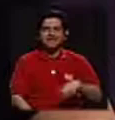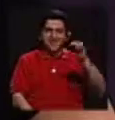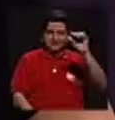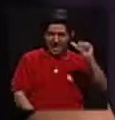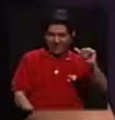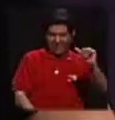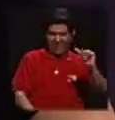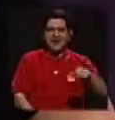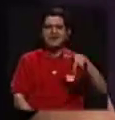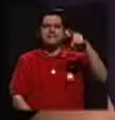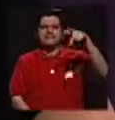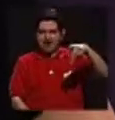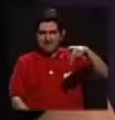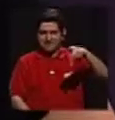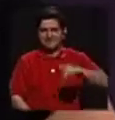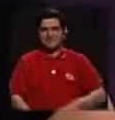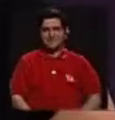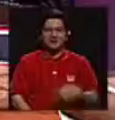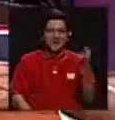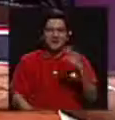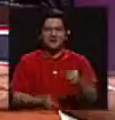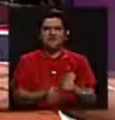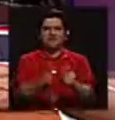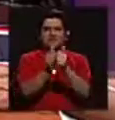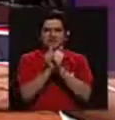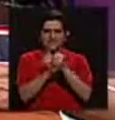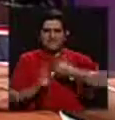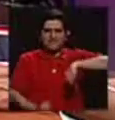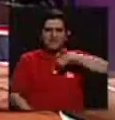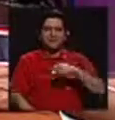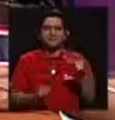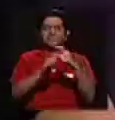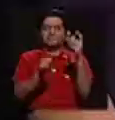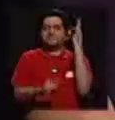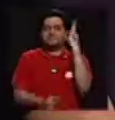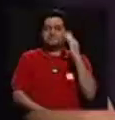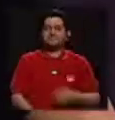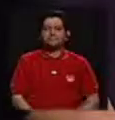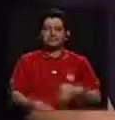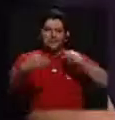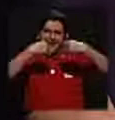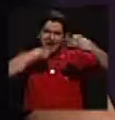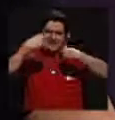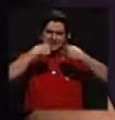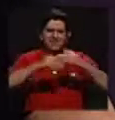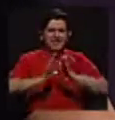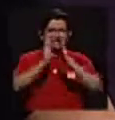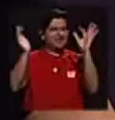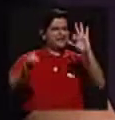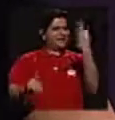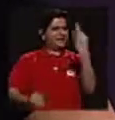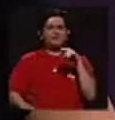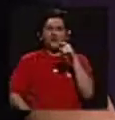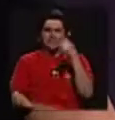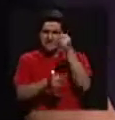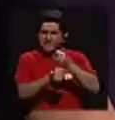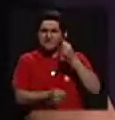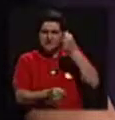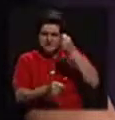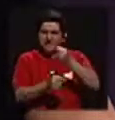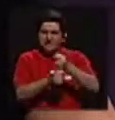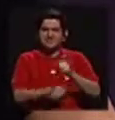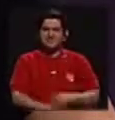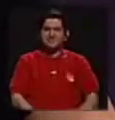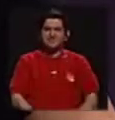Muchas gracias a Patricia también por acompañarnos en Palabra de Mujer. Gracias por explicarnos ampliamente, como lo han hecho,